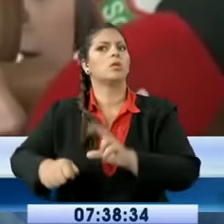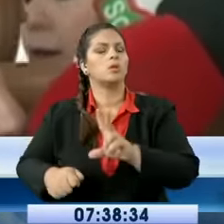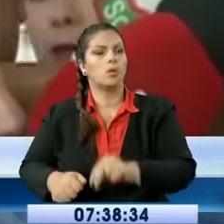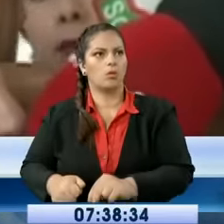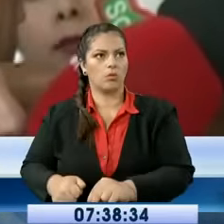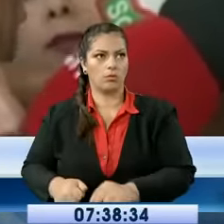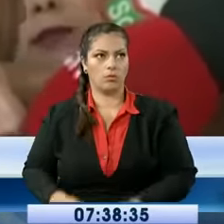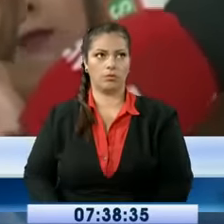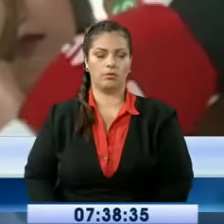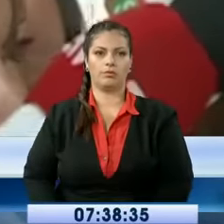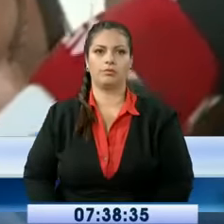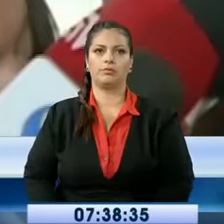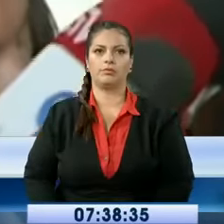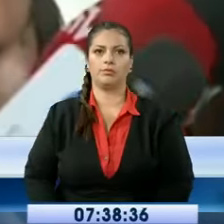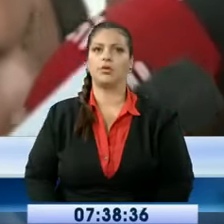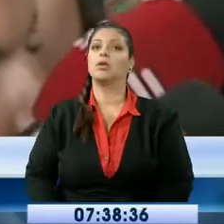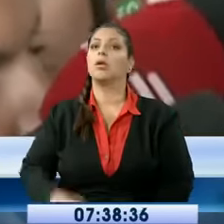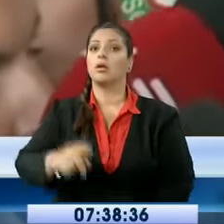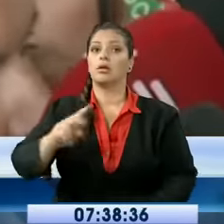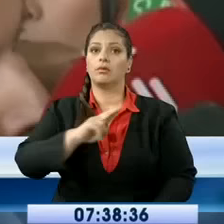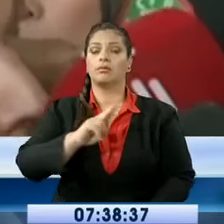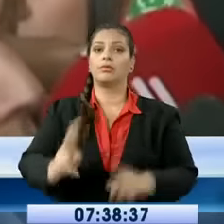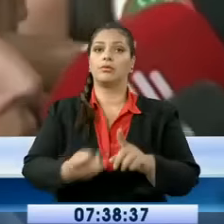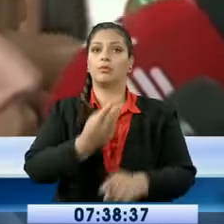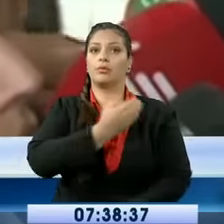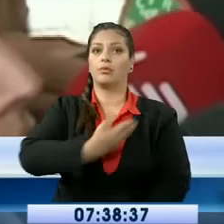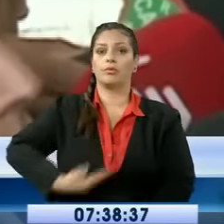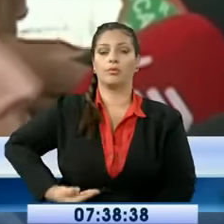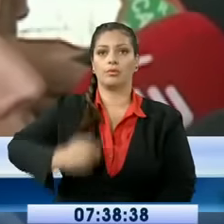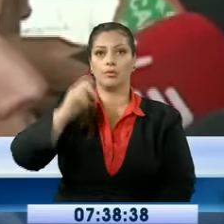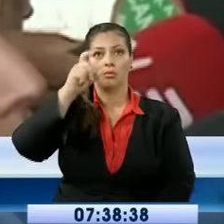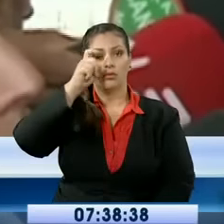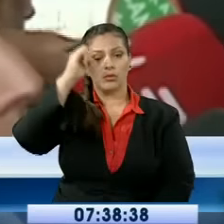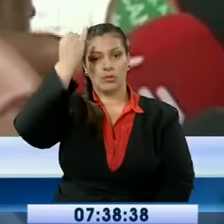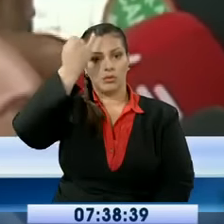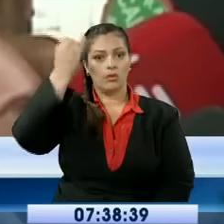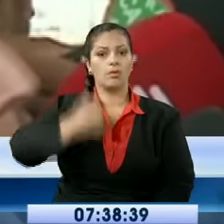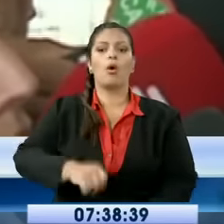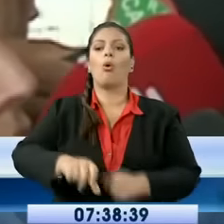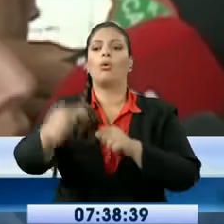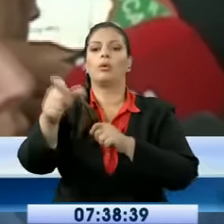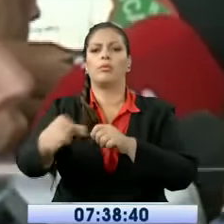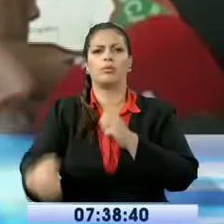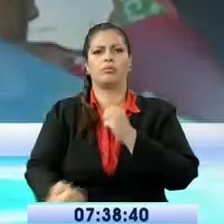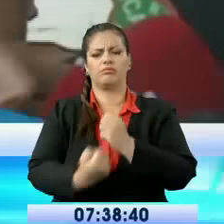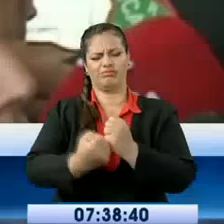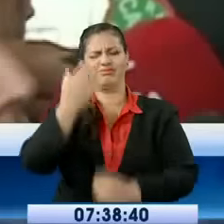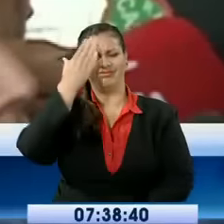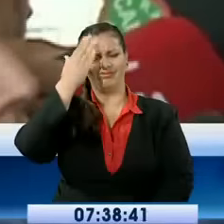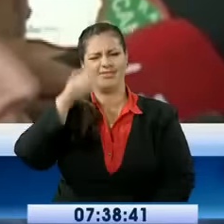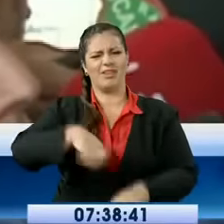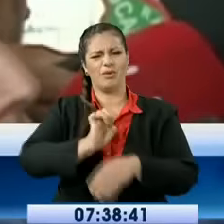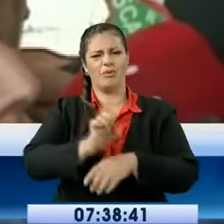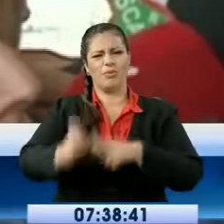estaba juntito al vicepresidente Glass, están involucrados, eso ya es conocido por el país entero. Ahora